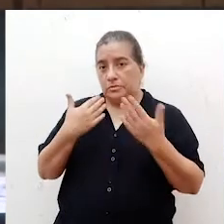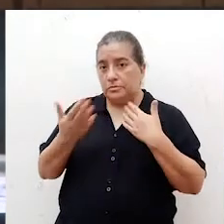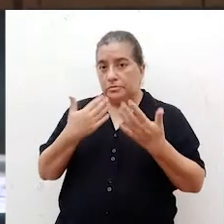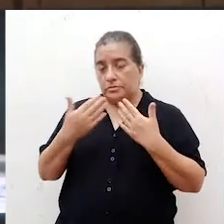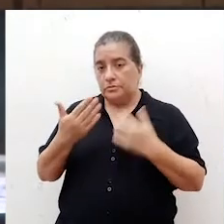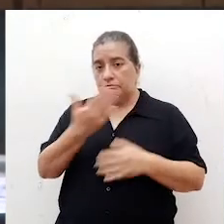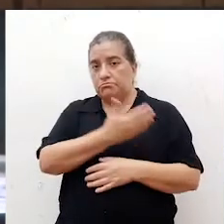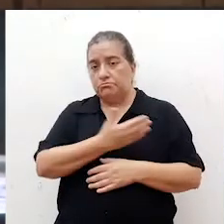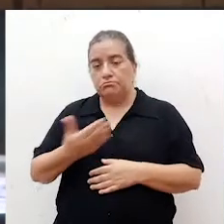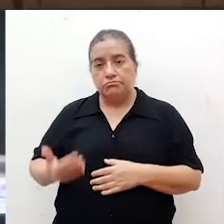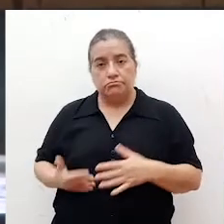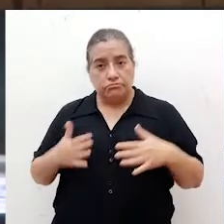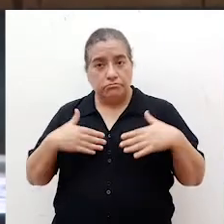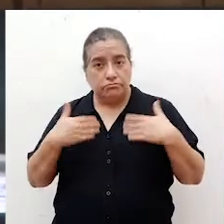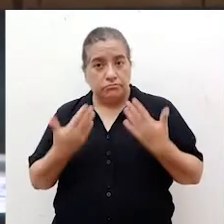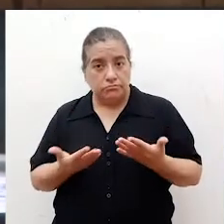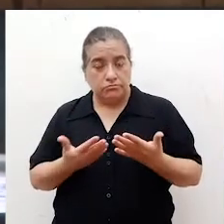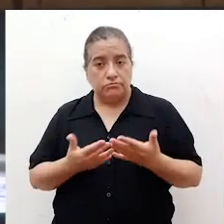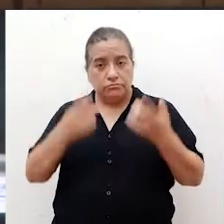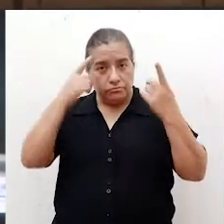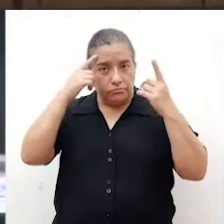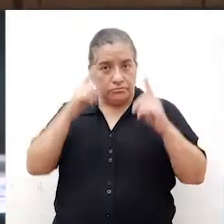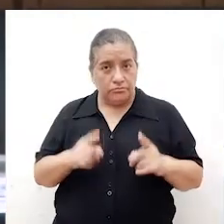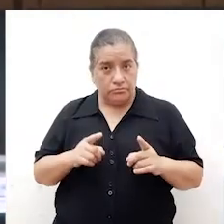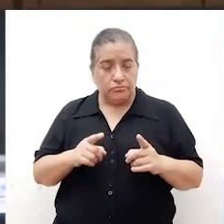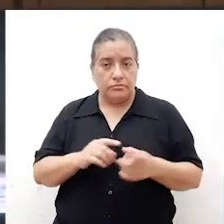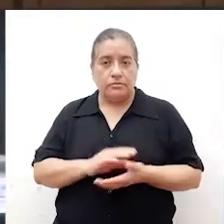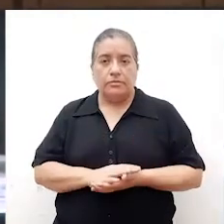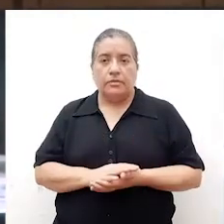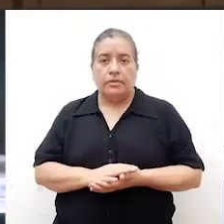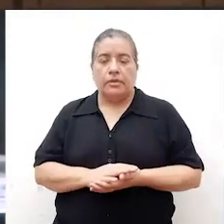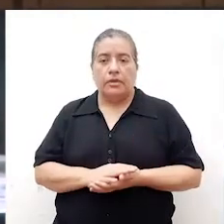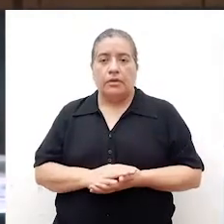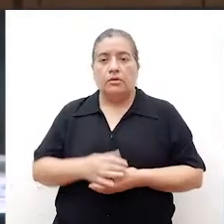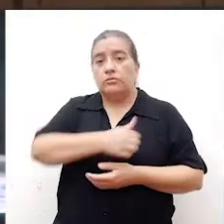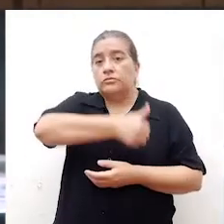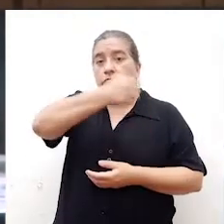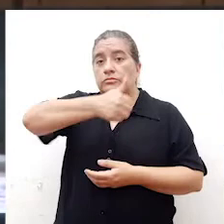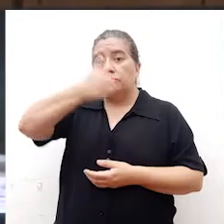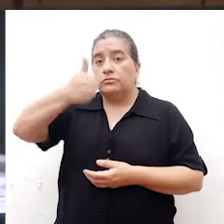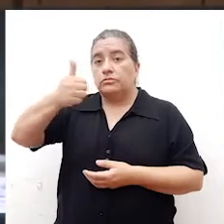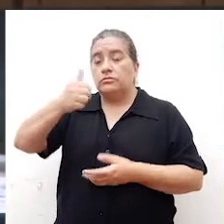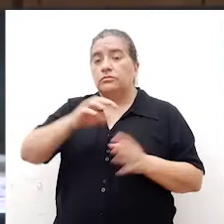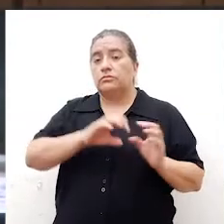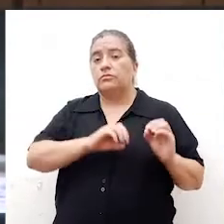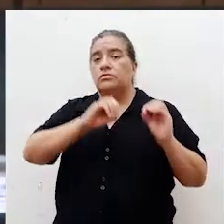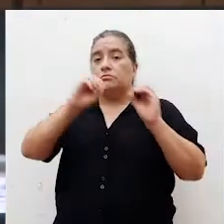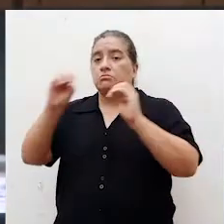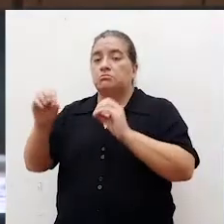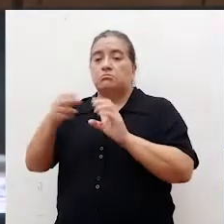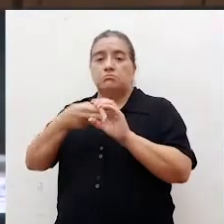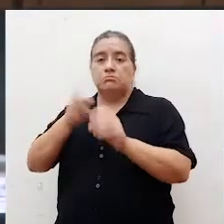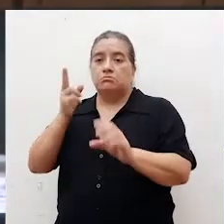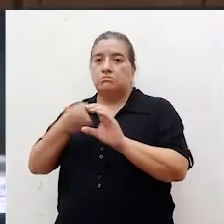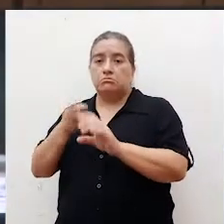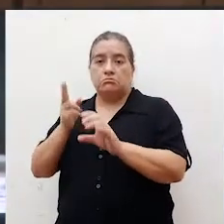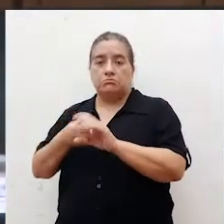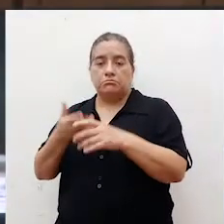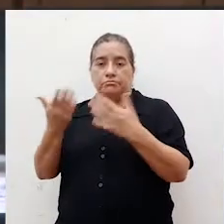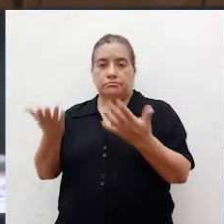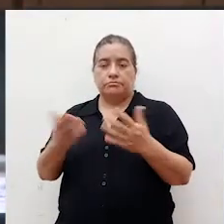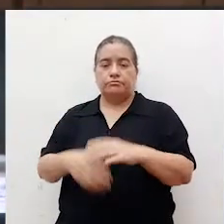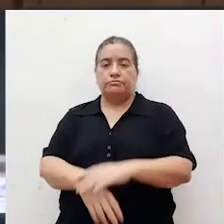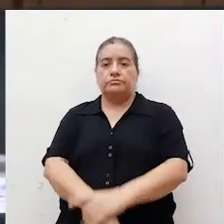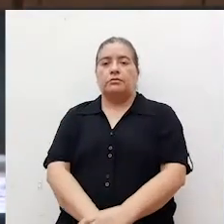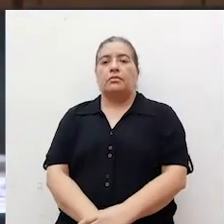tienen que desarrollar todas las etapas de este largo, complejo y